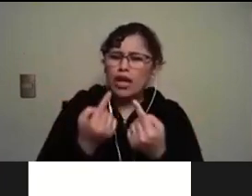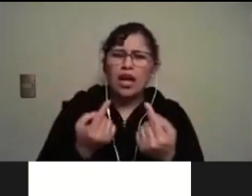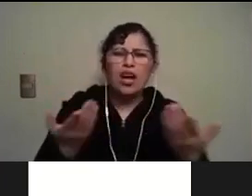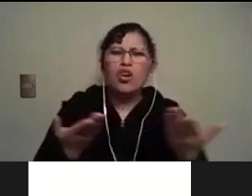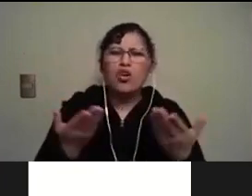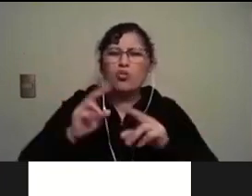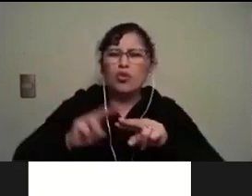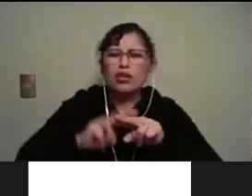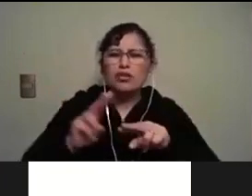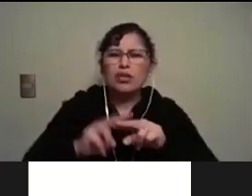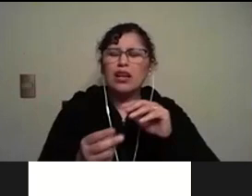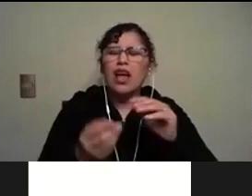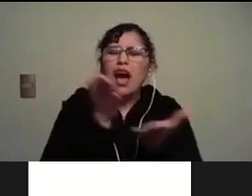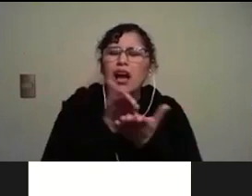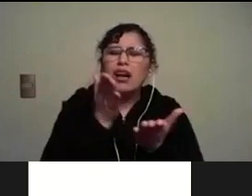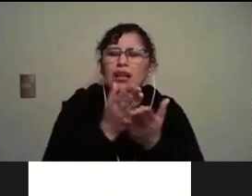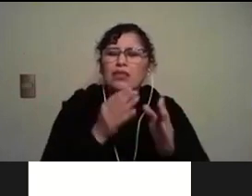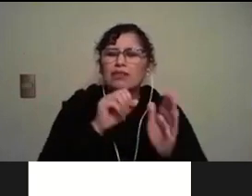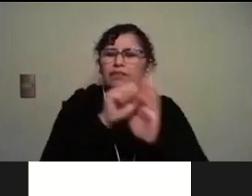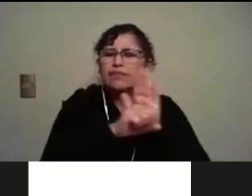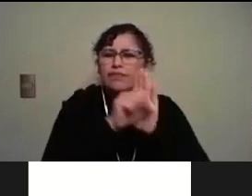o no? ¿Cómo lo están haciendo?